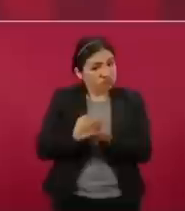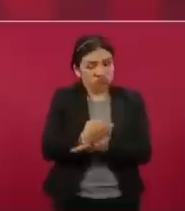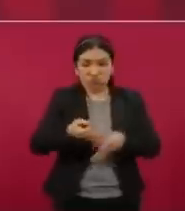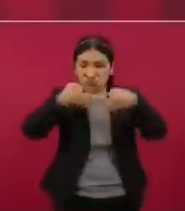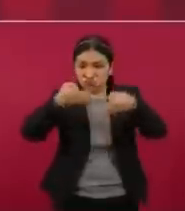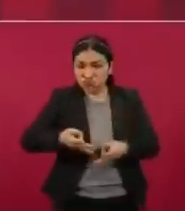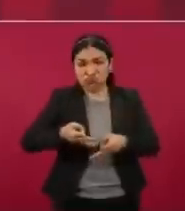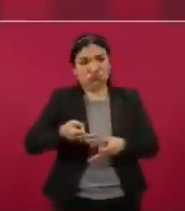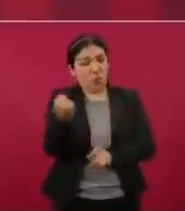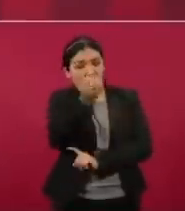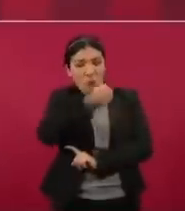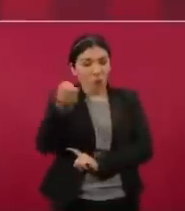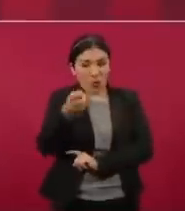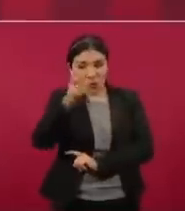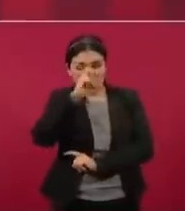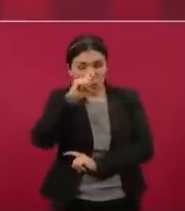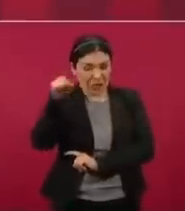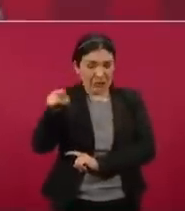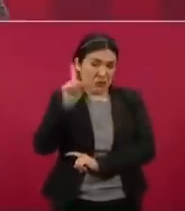muy estricta.